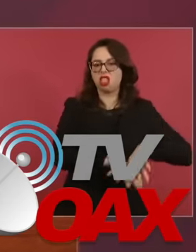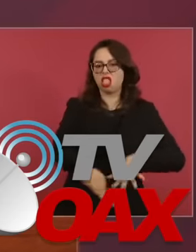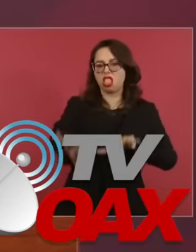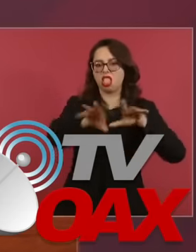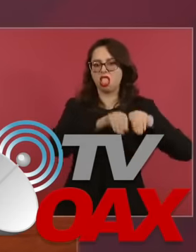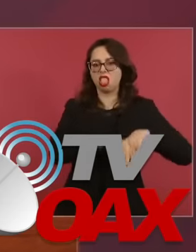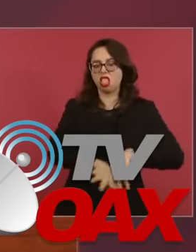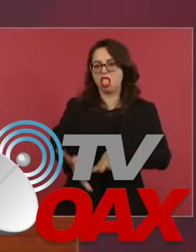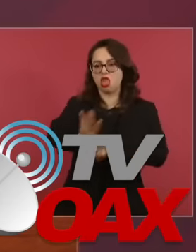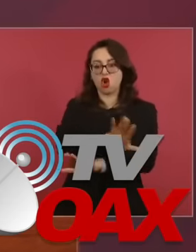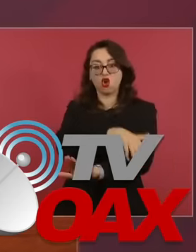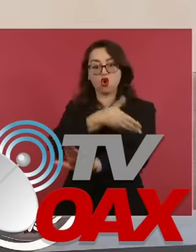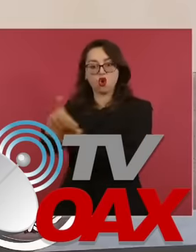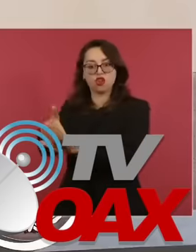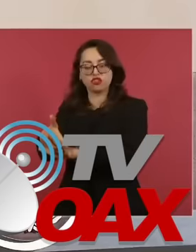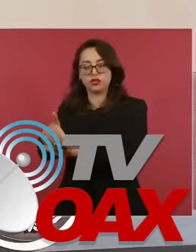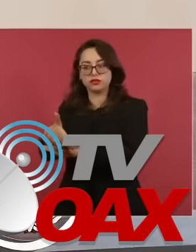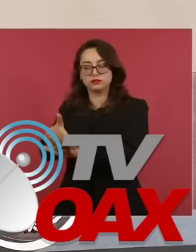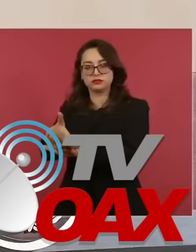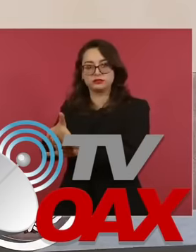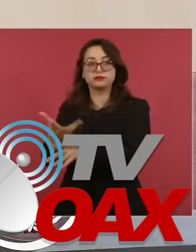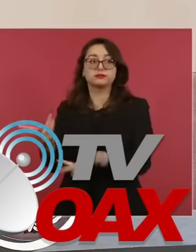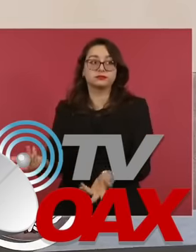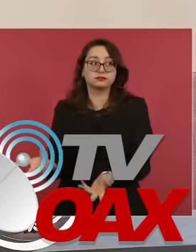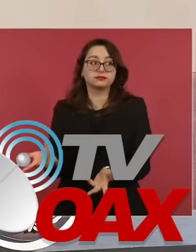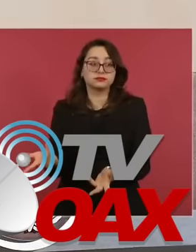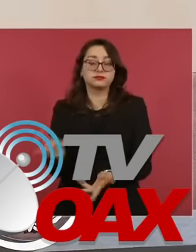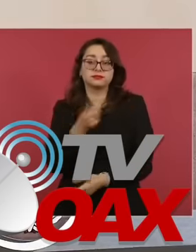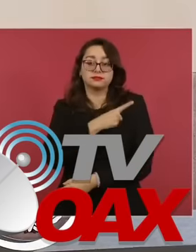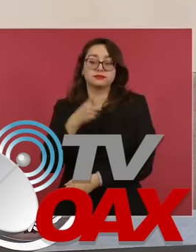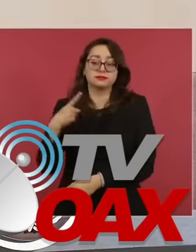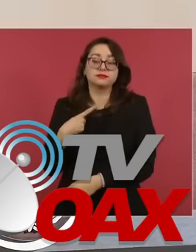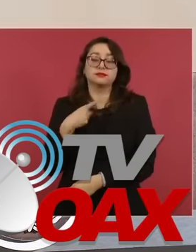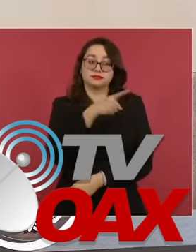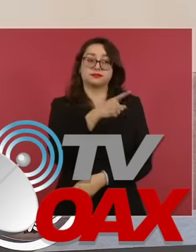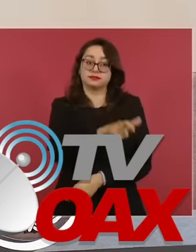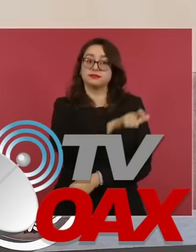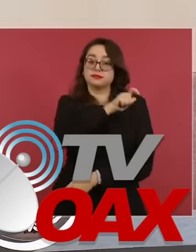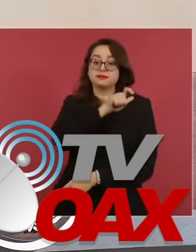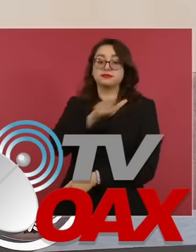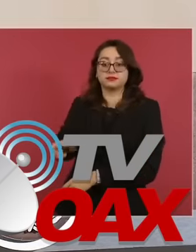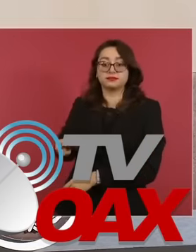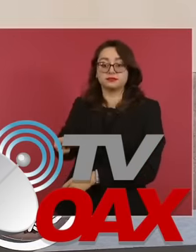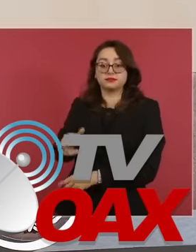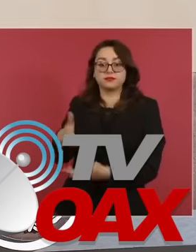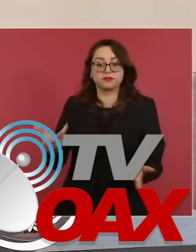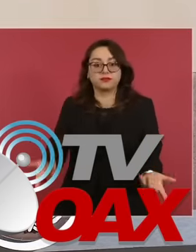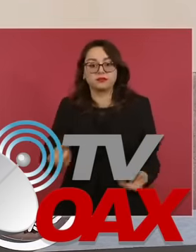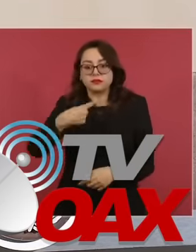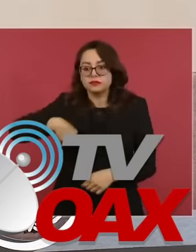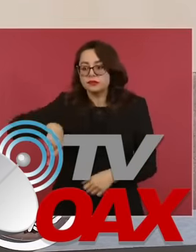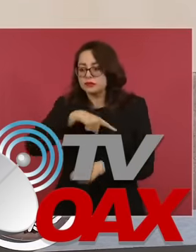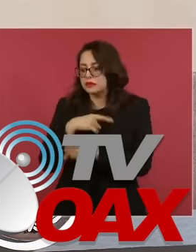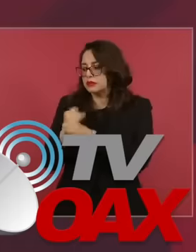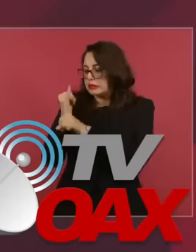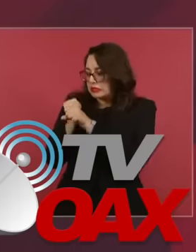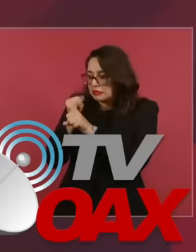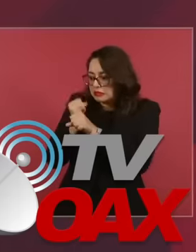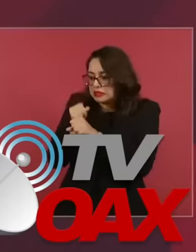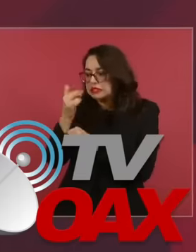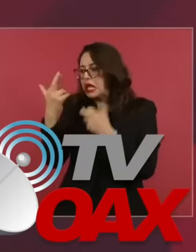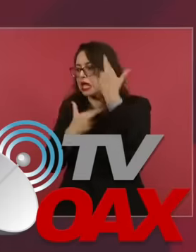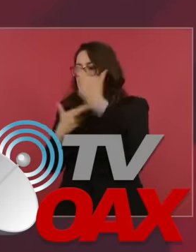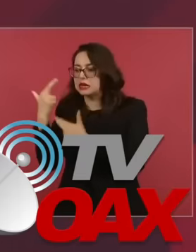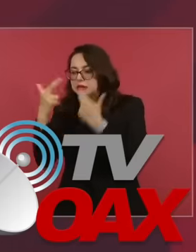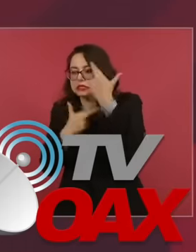mexicano ejerce gastos para poder hacer todos esos estudios y todos los muestreos que compartí fueron compañeras